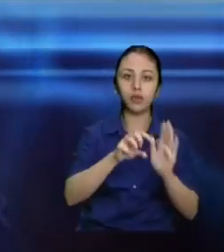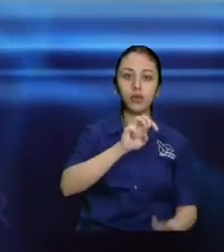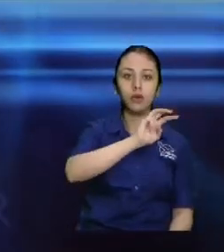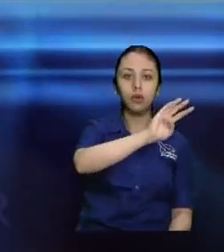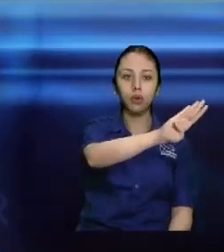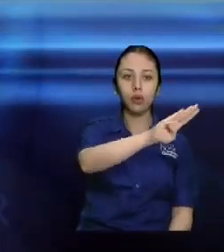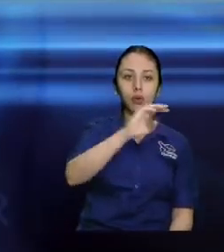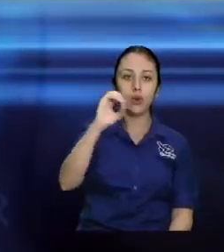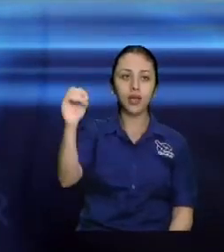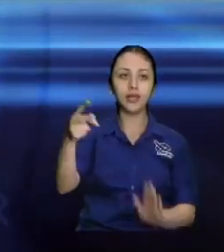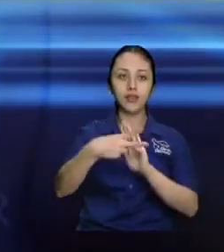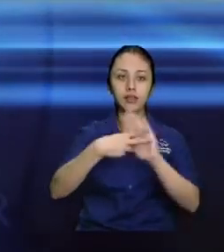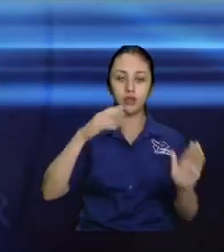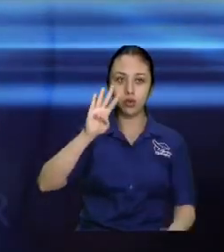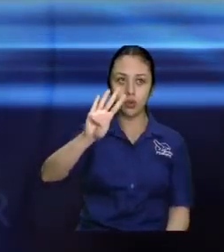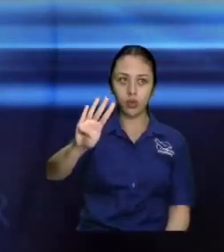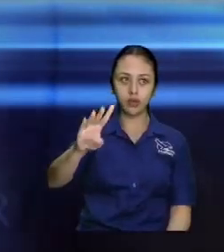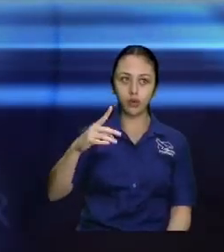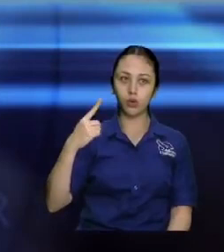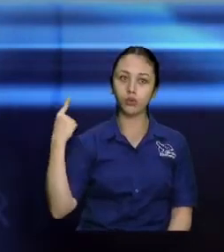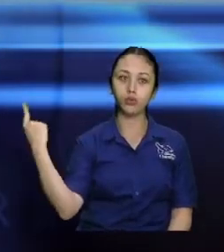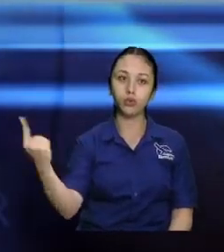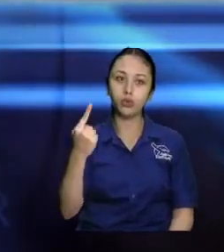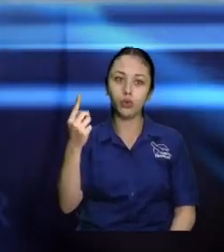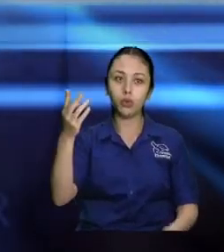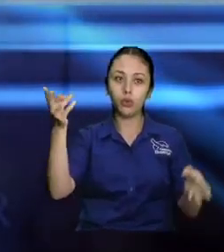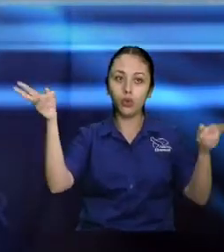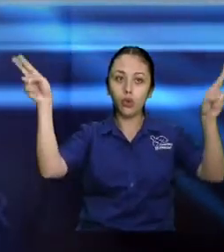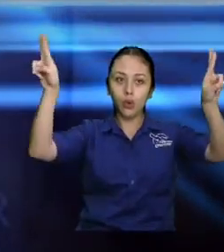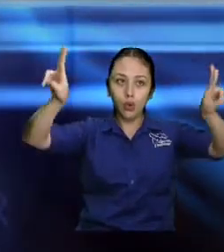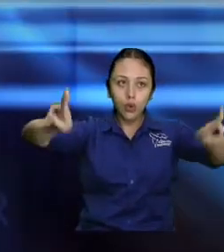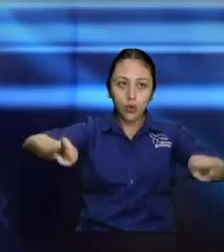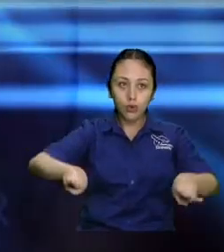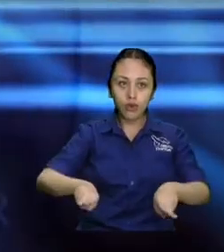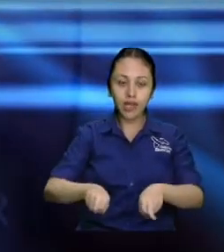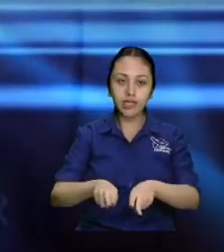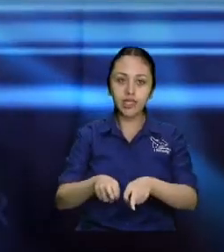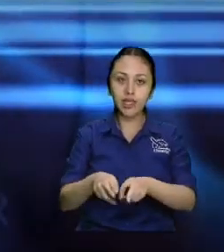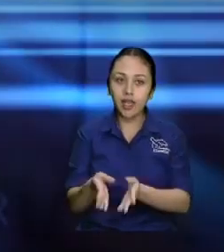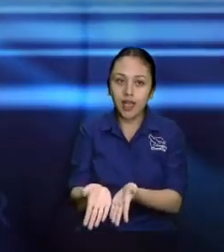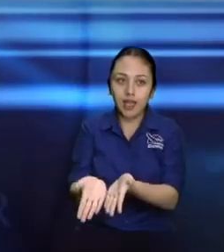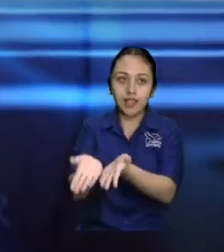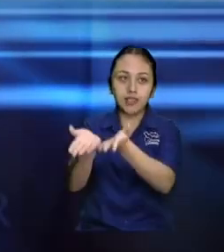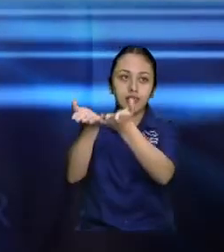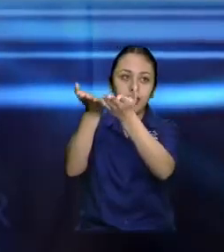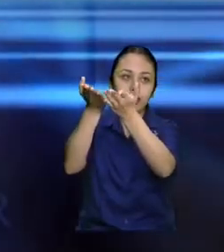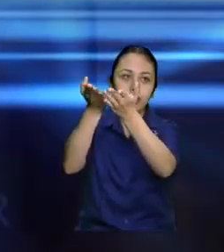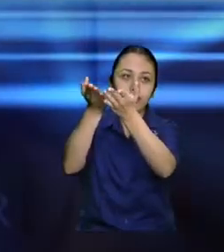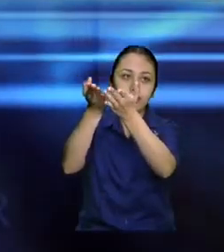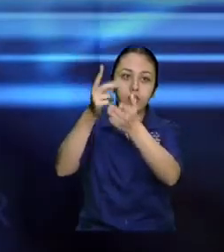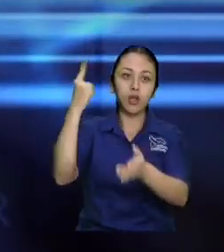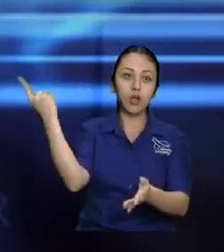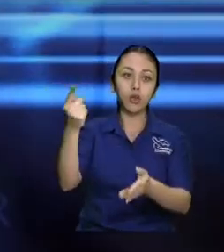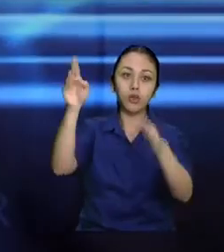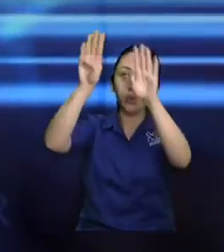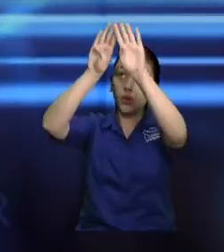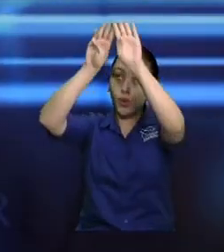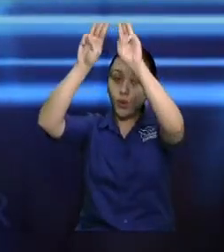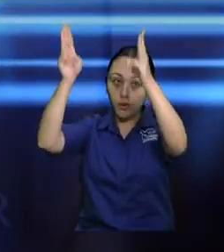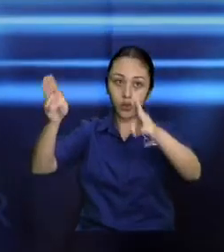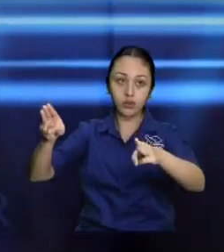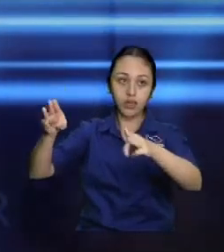y bájese todo monte y collado, y lo torcido se enderece, y lo áspero se allane. Y yo